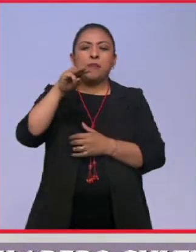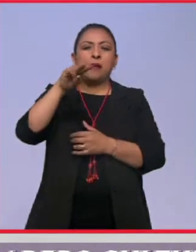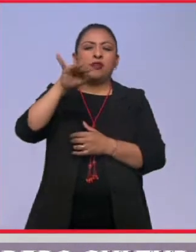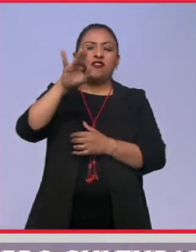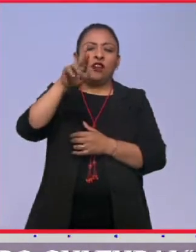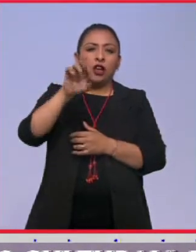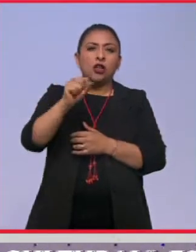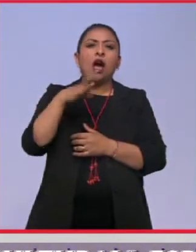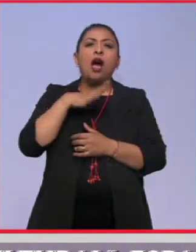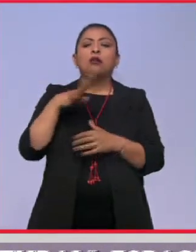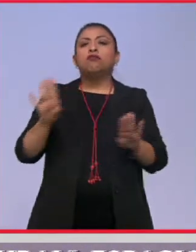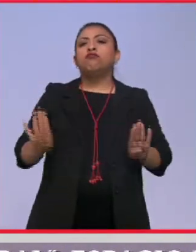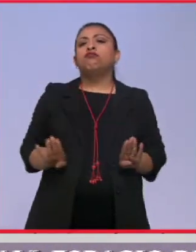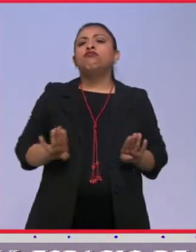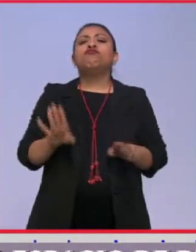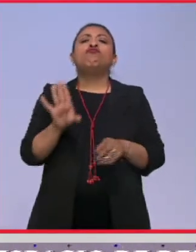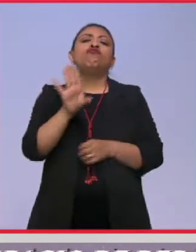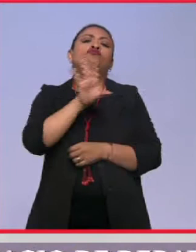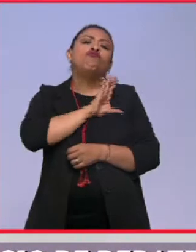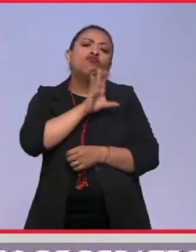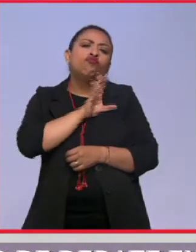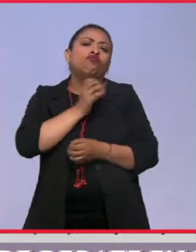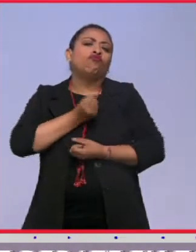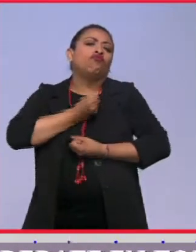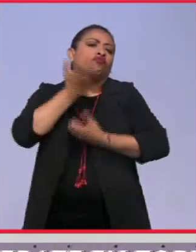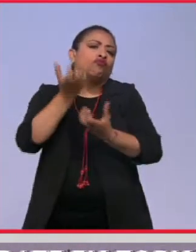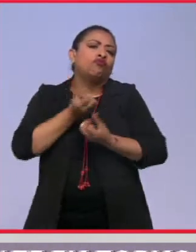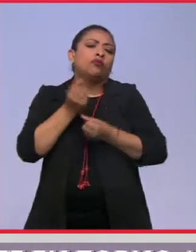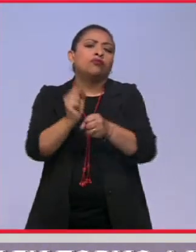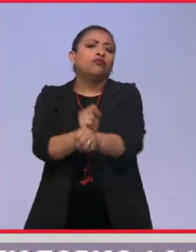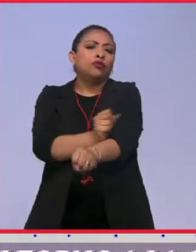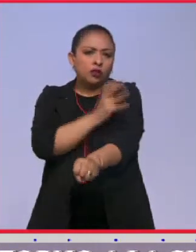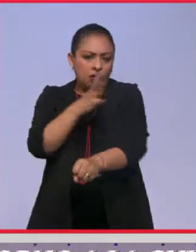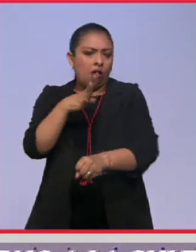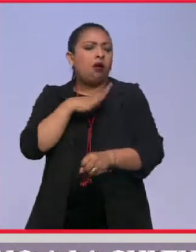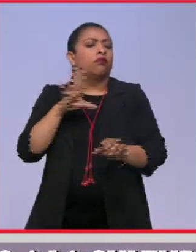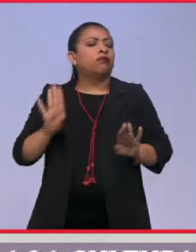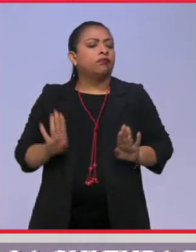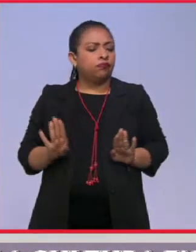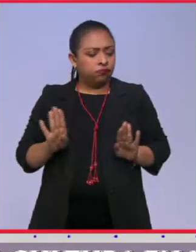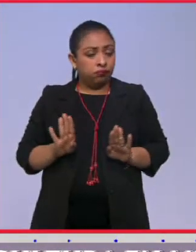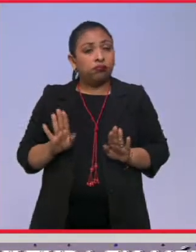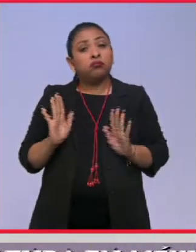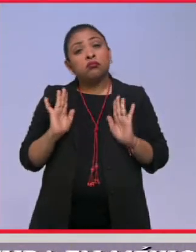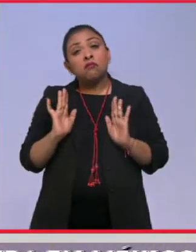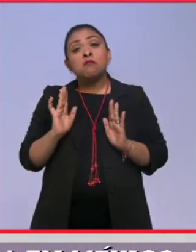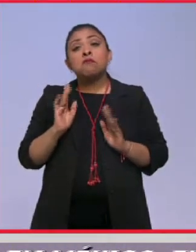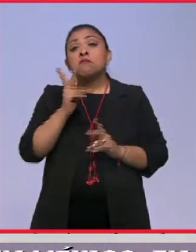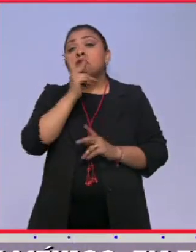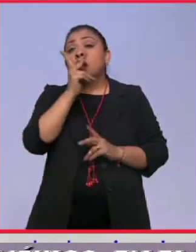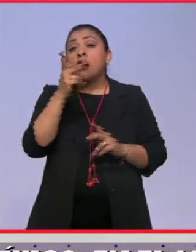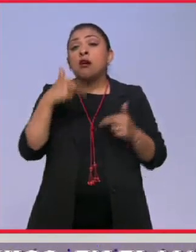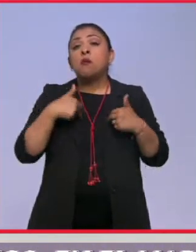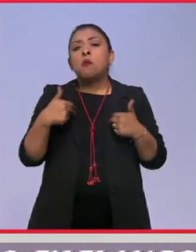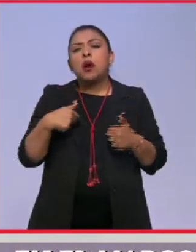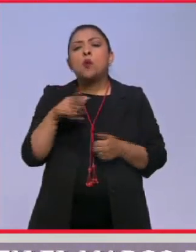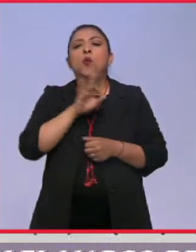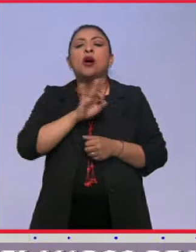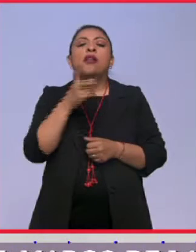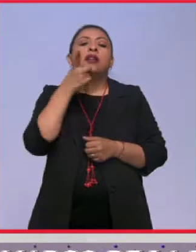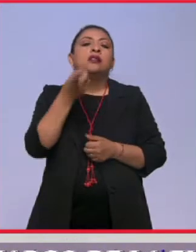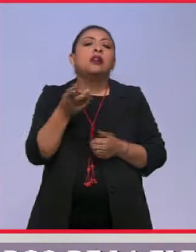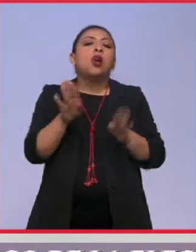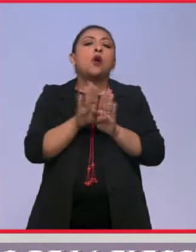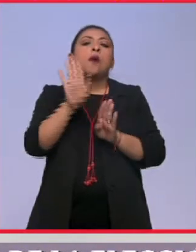tienen comportamientos afectivos y expresiones emocionales que en términos humanos suelen interpretarse